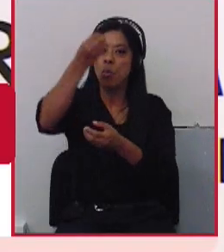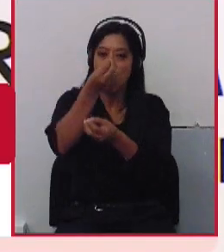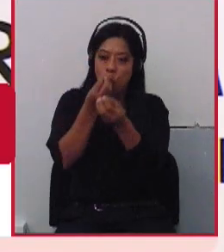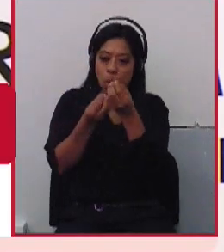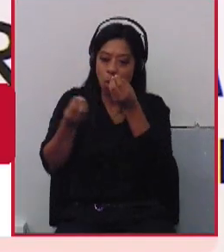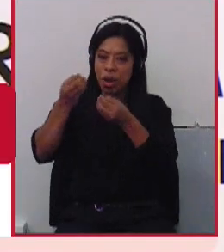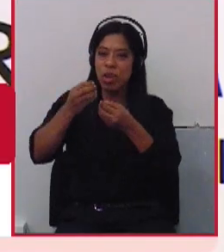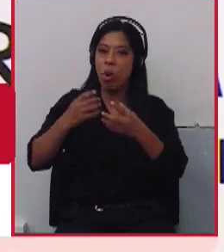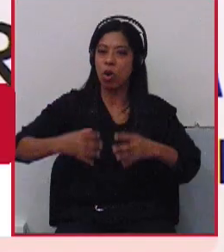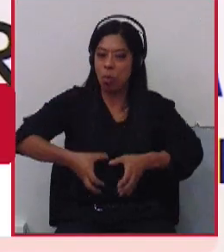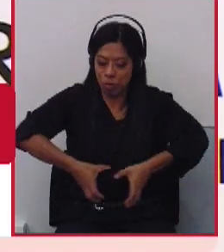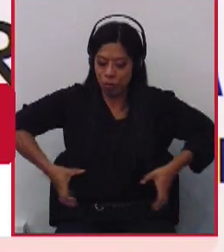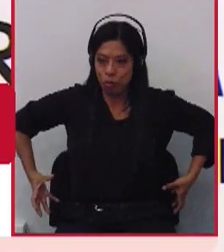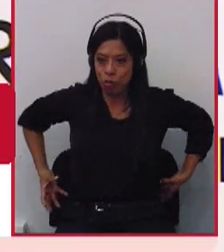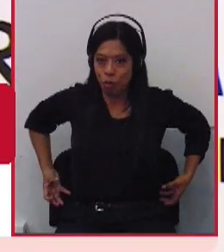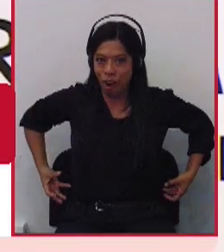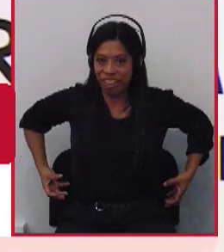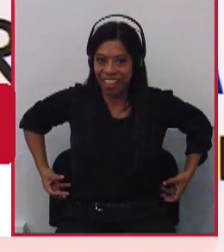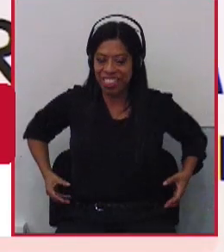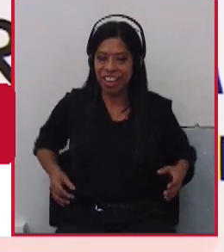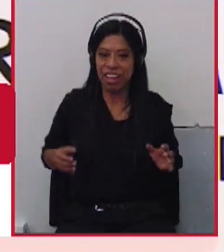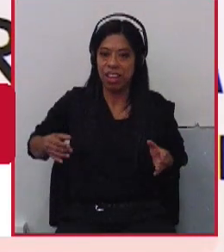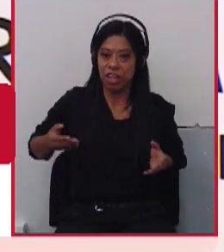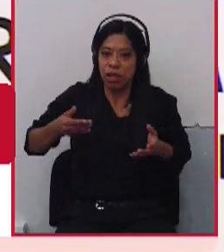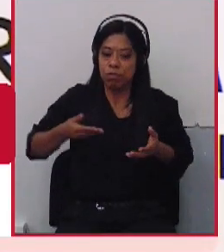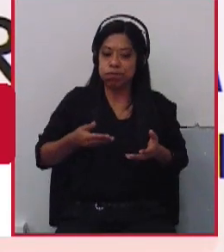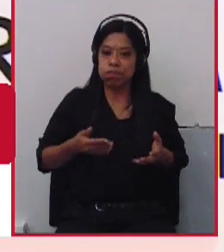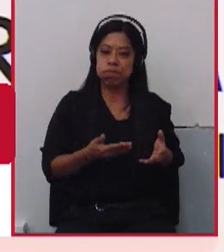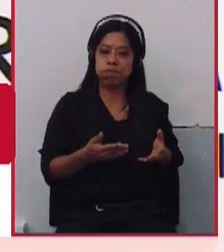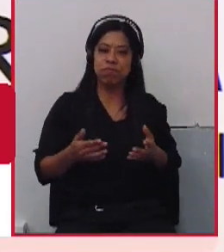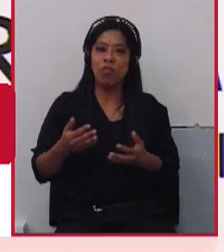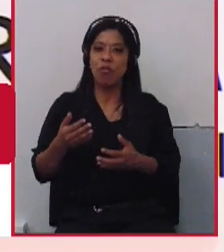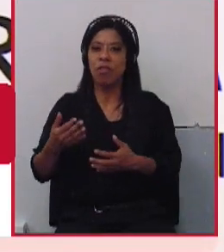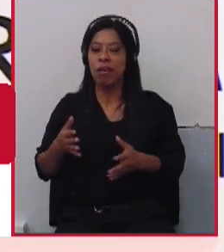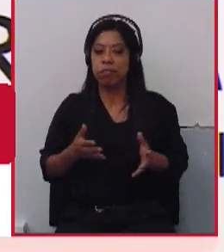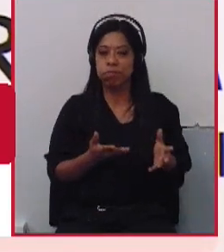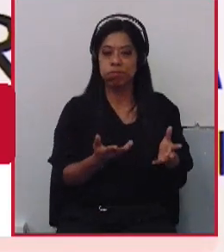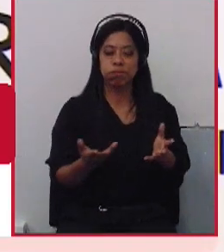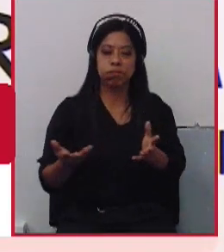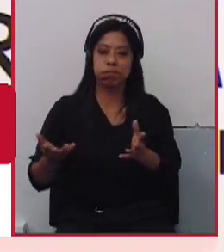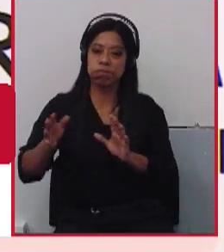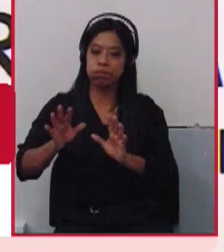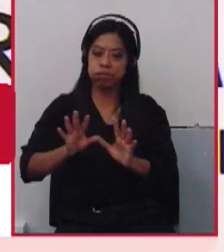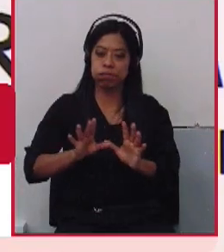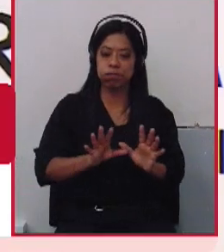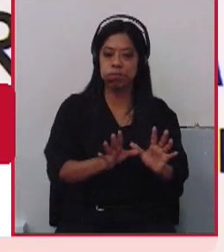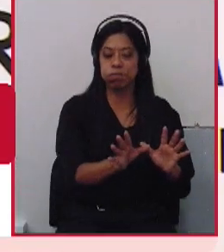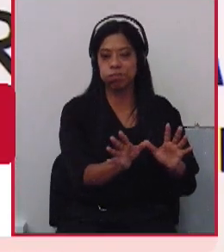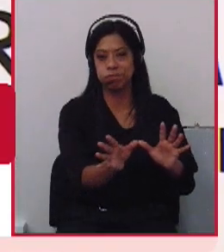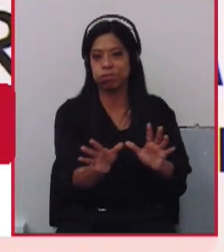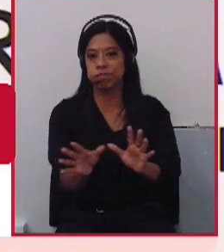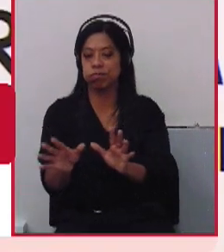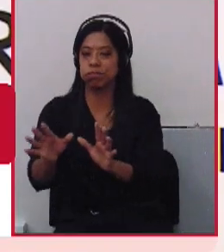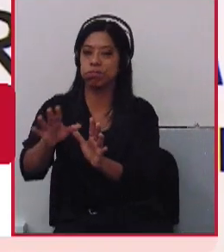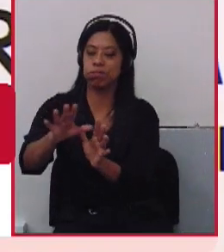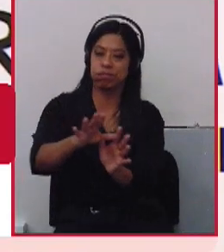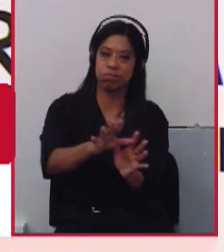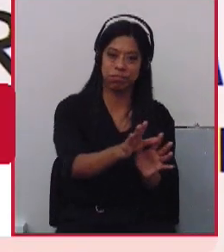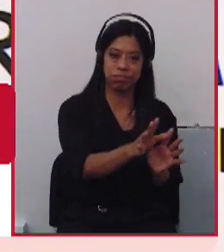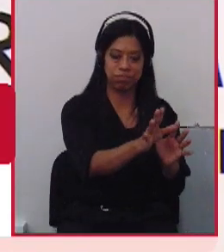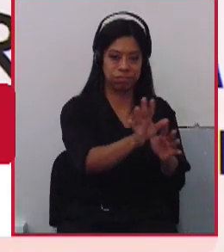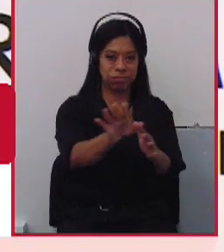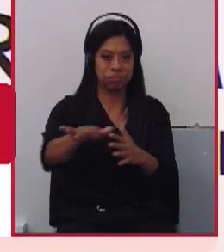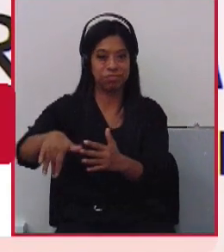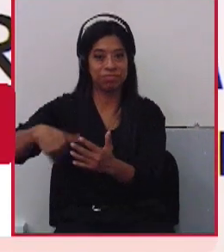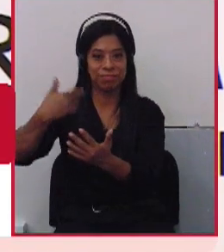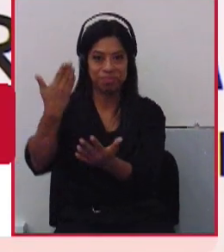como flotador, lo obliga y con la fuerza hidrodinámica de todo el Twitter, lo empuja para pasar ese lecho fluidizado y poder llegar a la